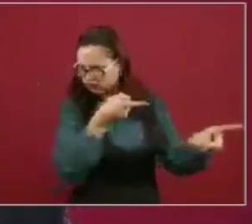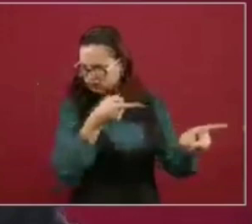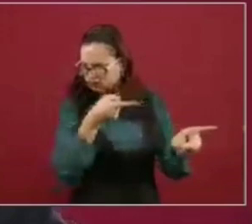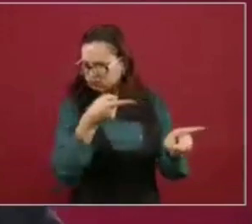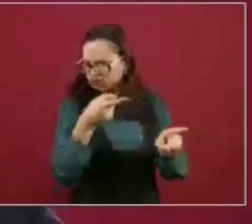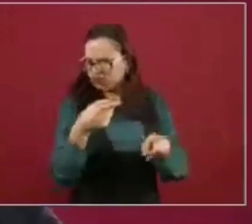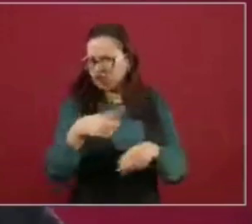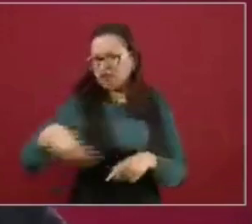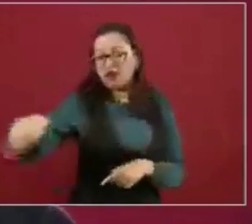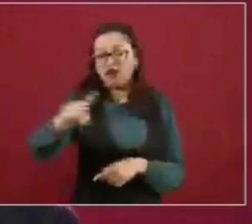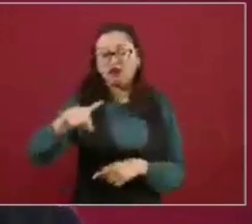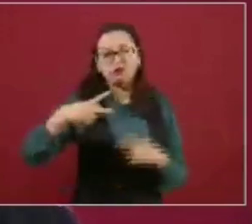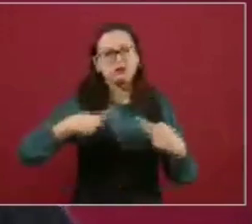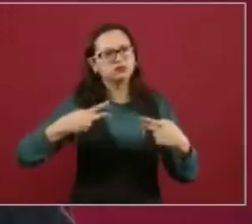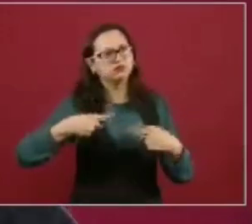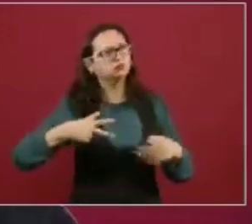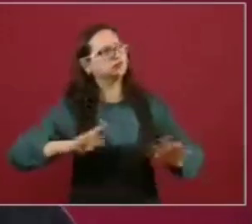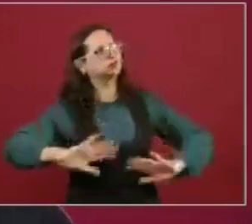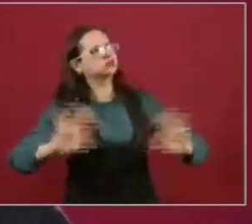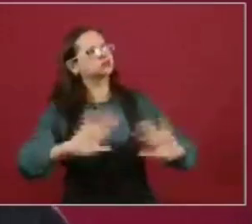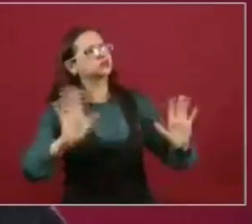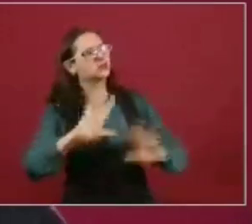responde, no,